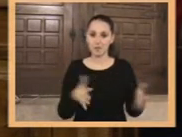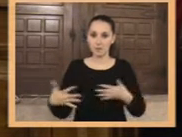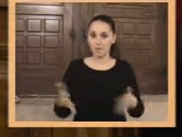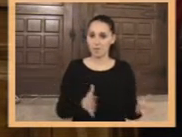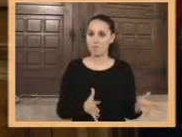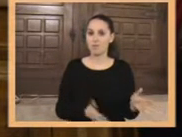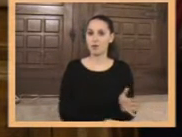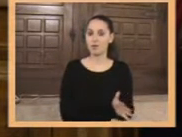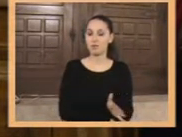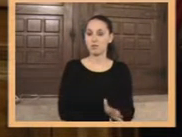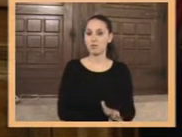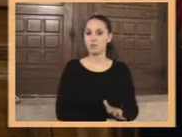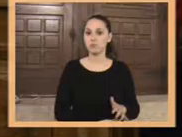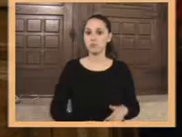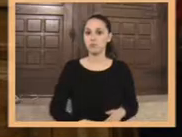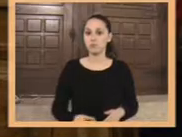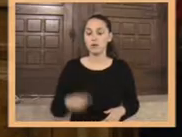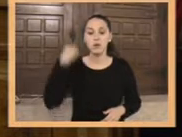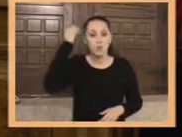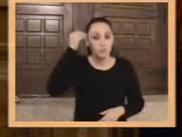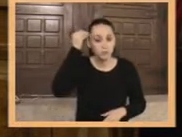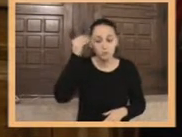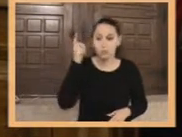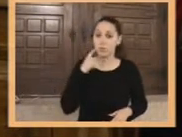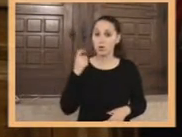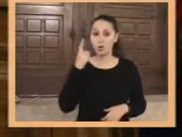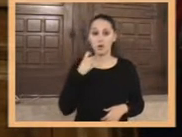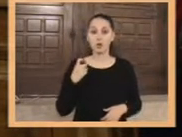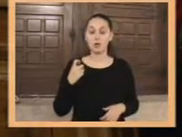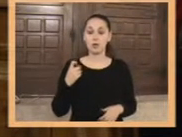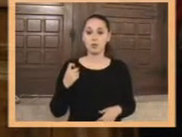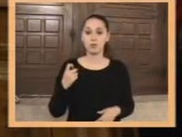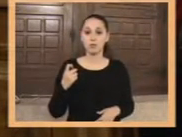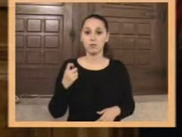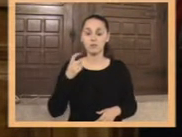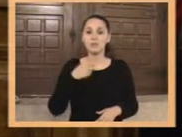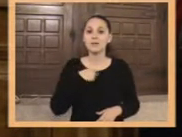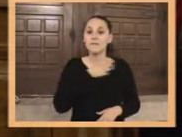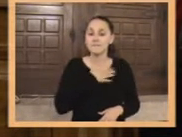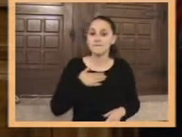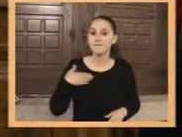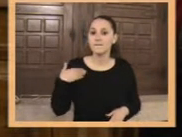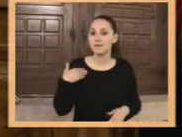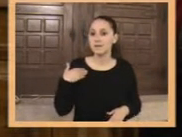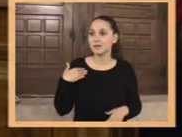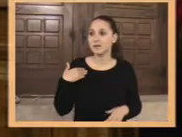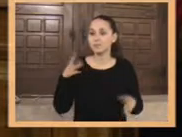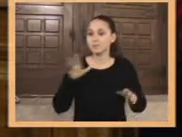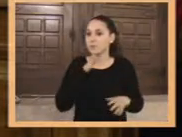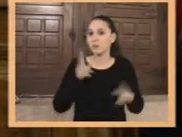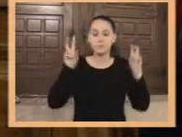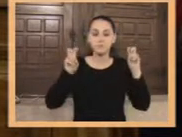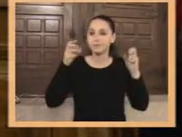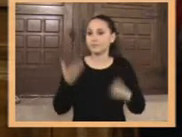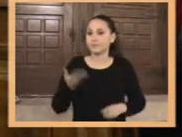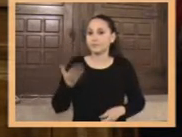Yo es que es una costumbre que ya está sucediendo a lo largo de toda la legislatura, y entonces yo lo que quiero es, hay una cuestión fundamental, que es que el pleno